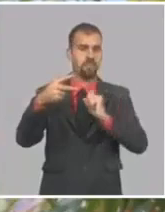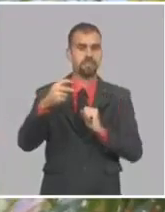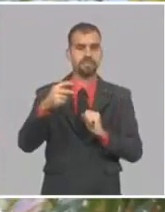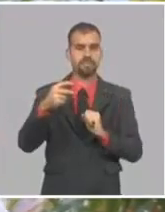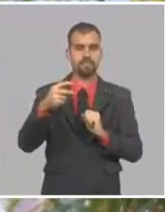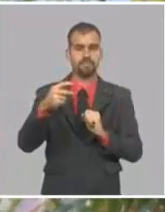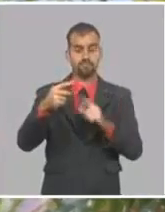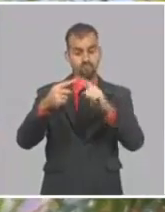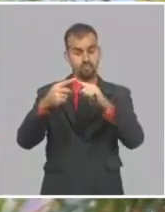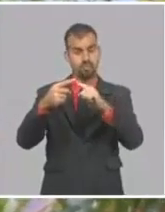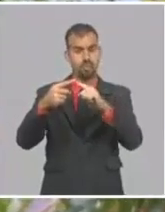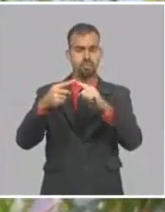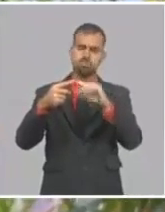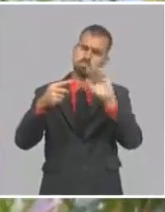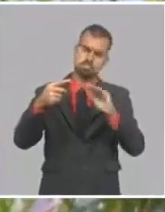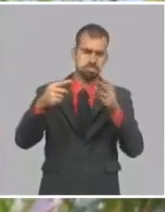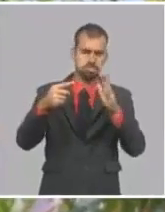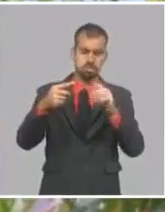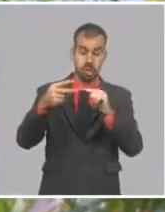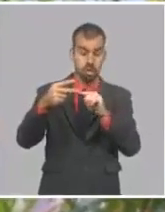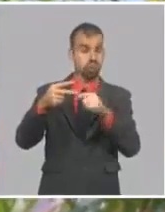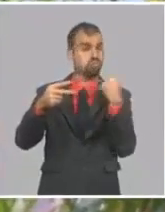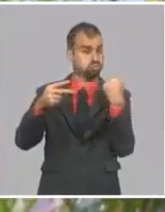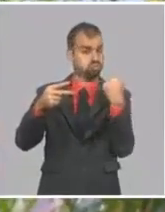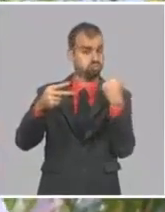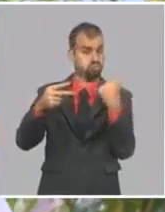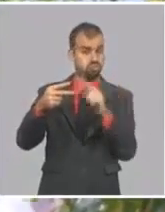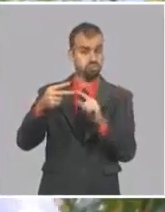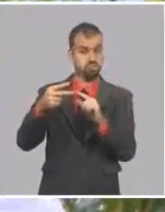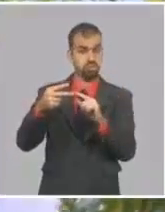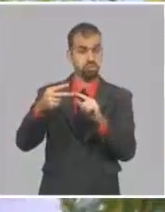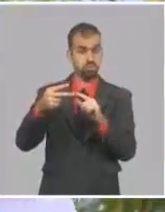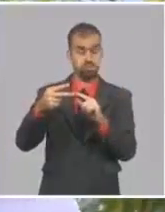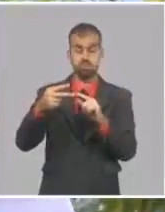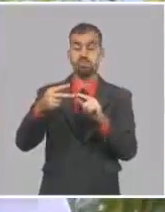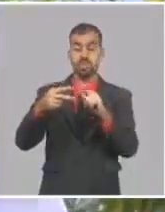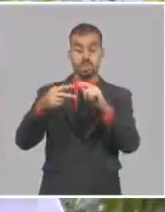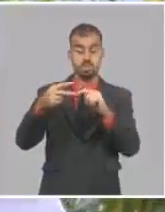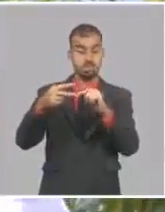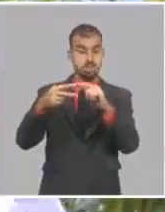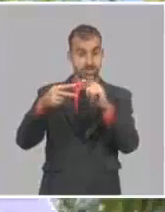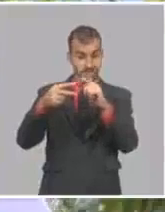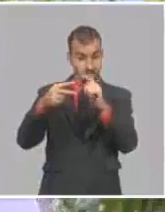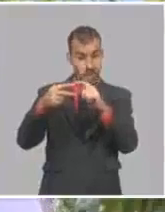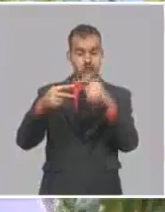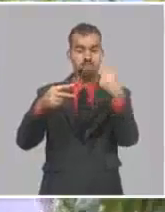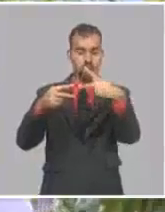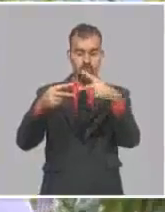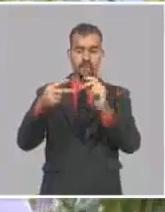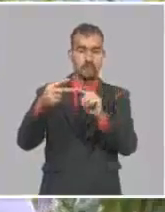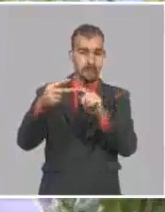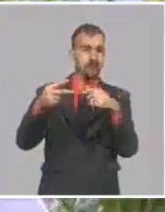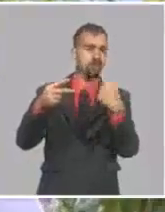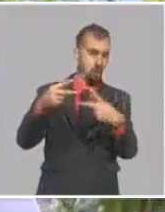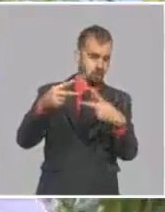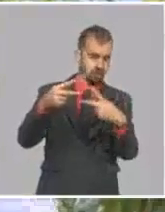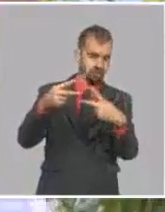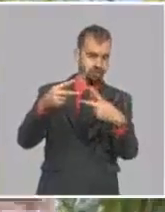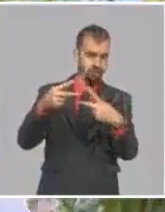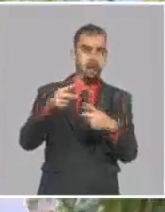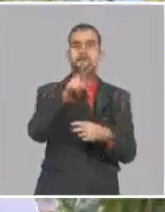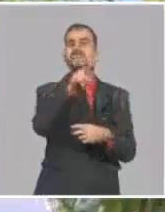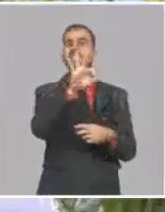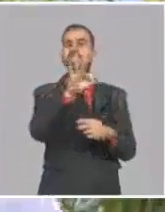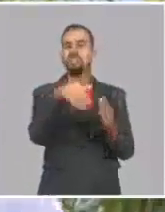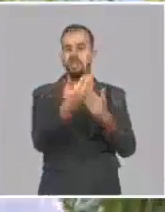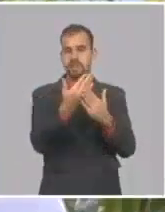fortaleza más baja y una más alta. Y cada fortaleza tiene dos dosis separadas por 28 días, es decir,